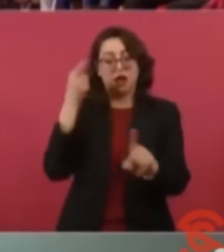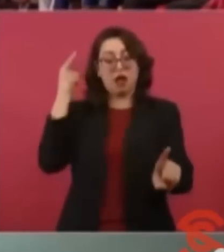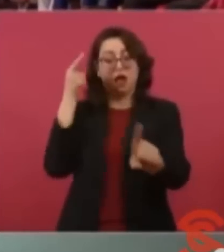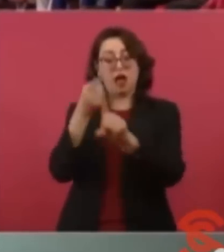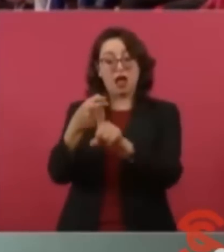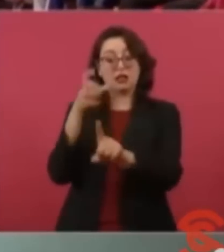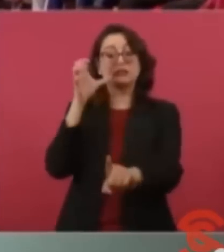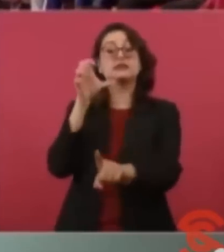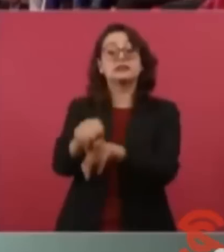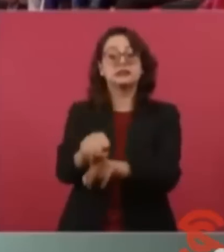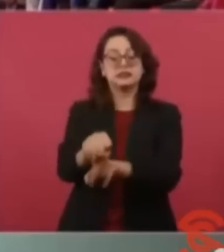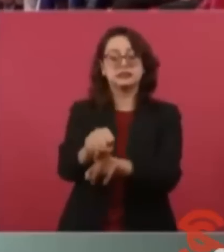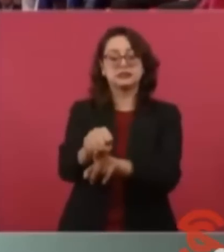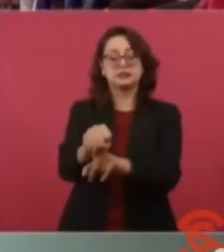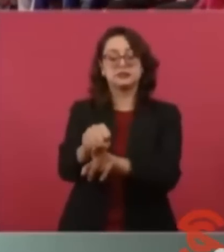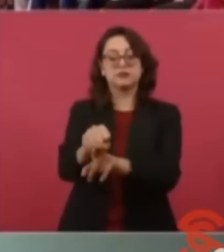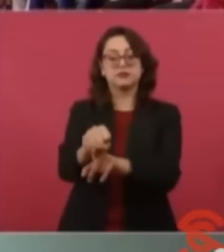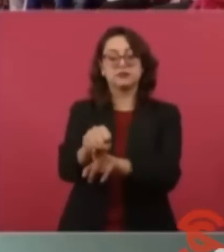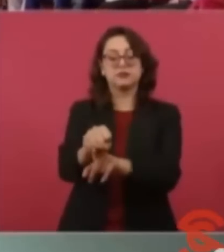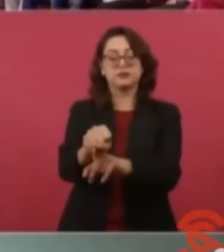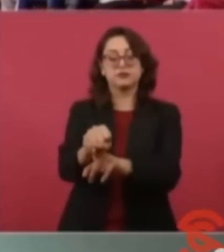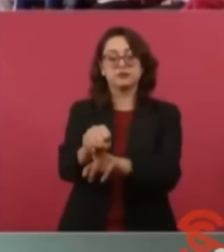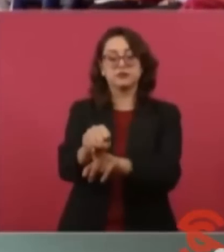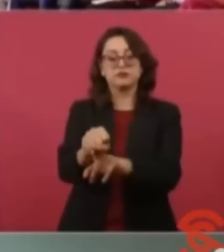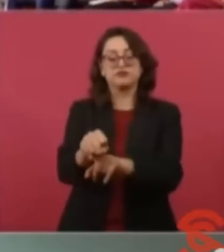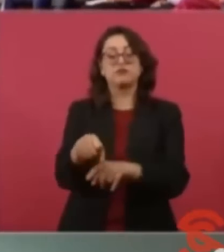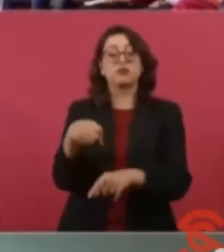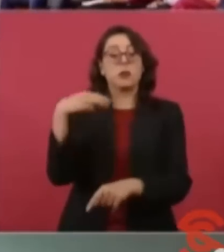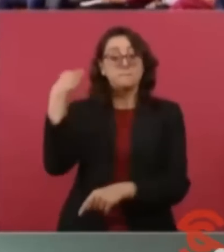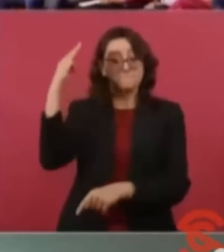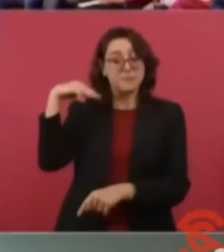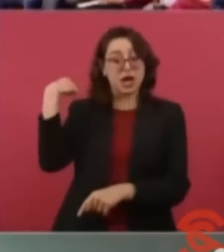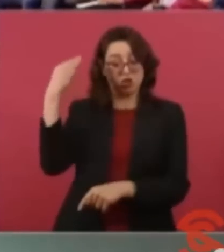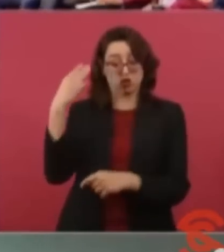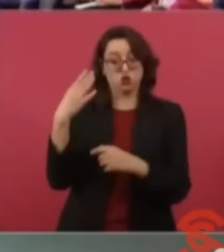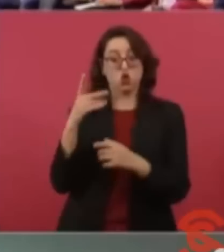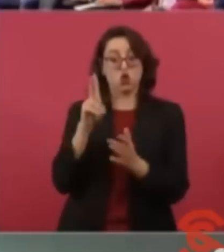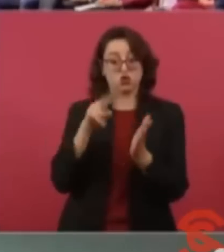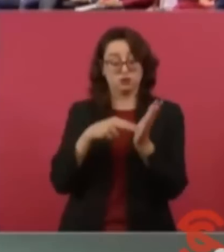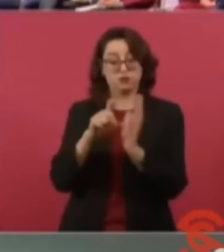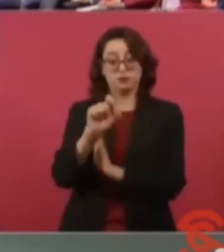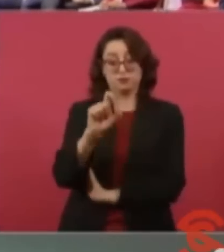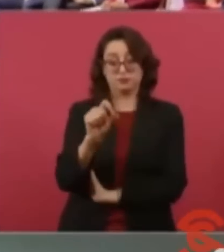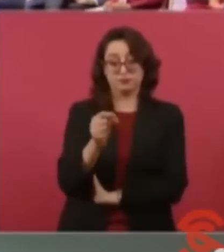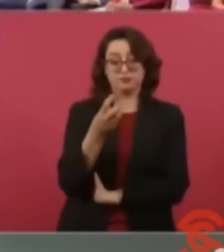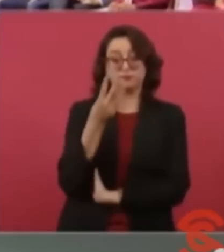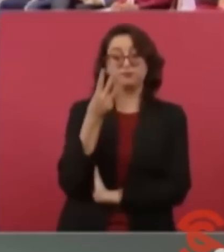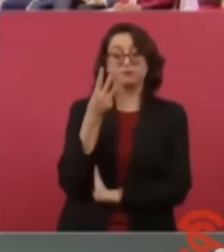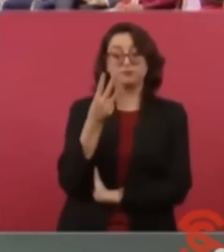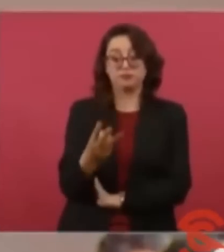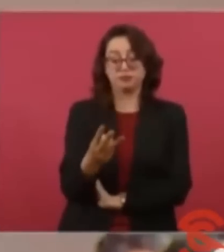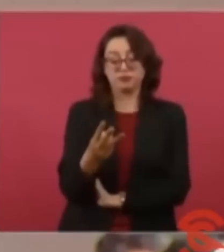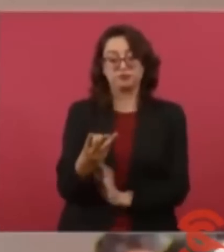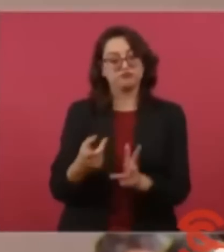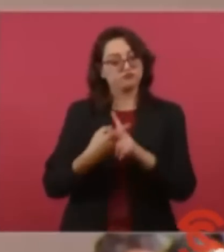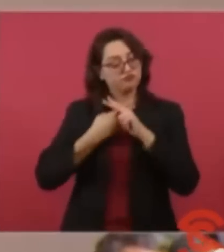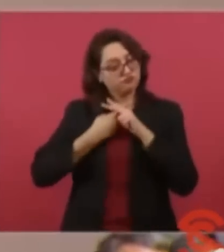meta de que en marzo del año próximo se pondrá en